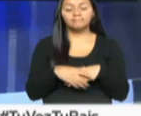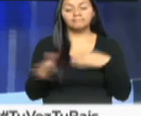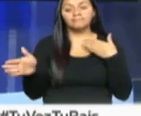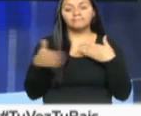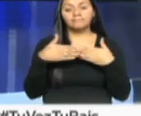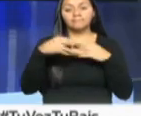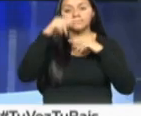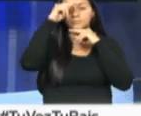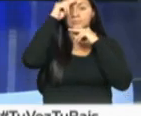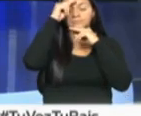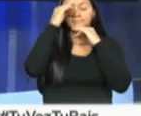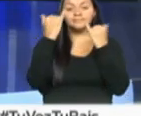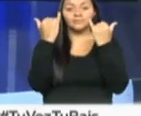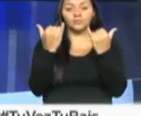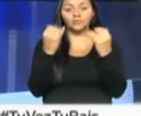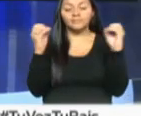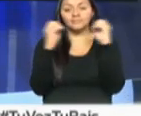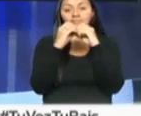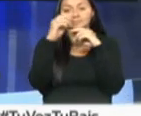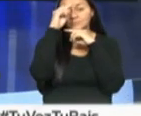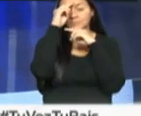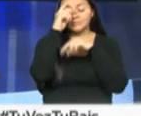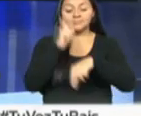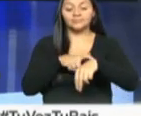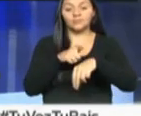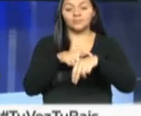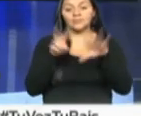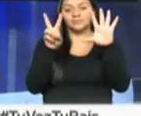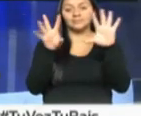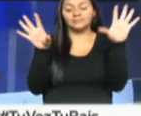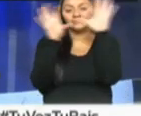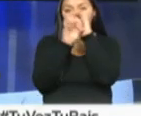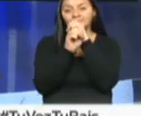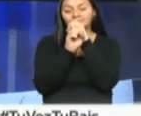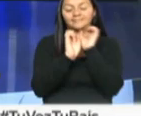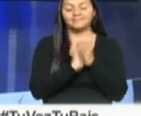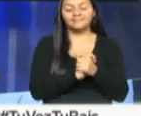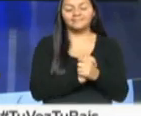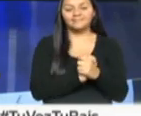Finalizamos, pero actualizamos nuestra jornada informativa hoy a las